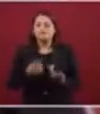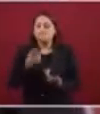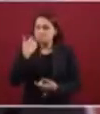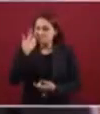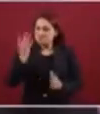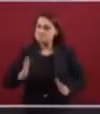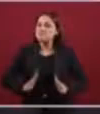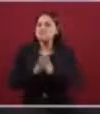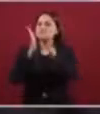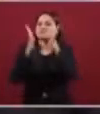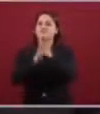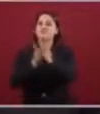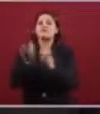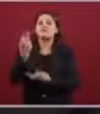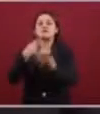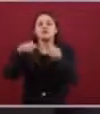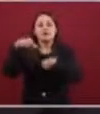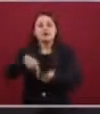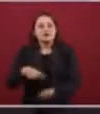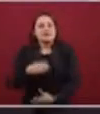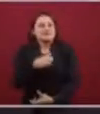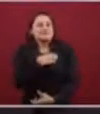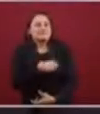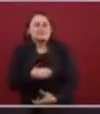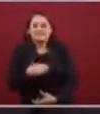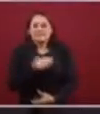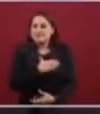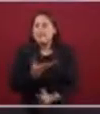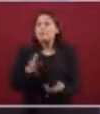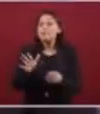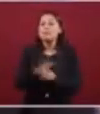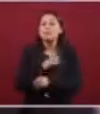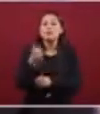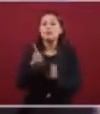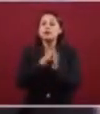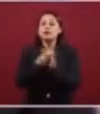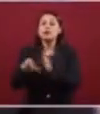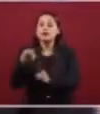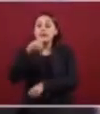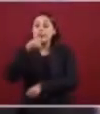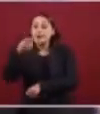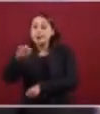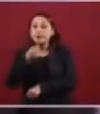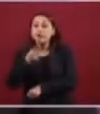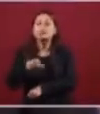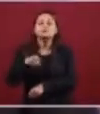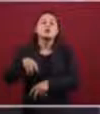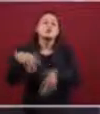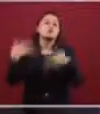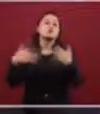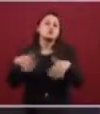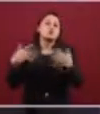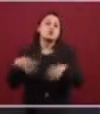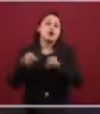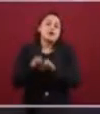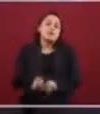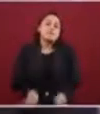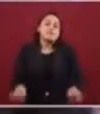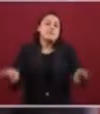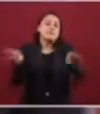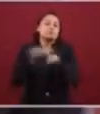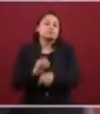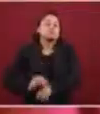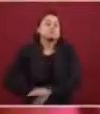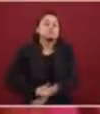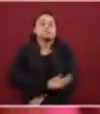el periodismo hecho como debe de hacerse y la recuperación de los géneros es realmente apasionante y que se integren con nosotros. Gracias.